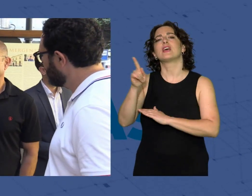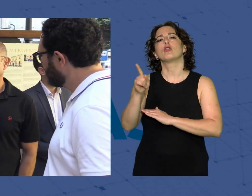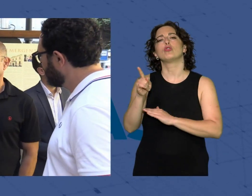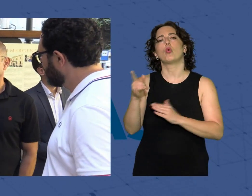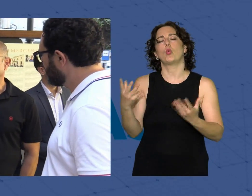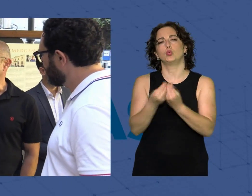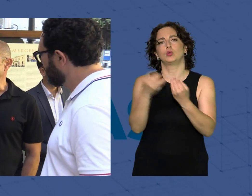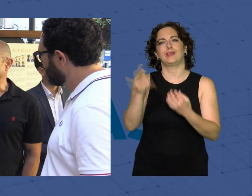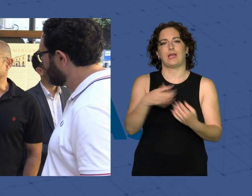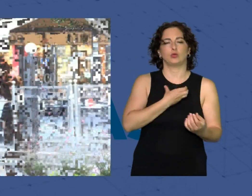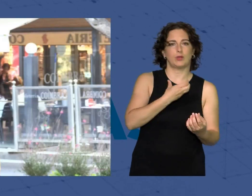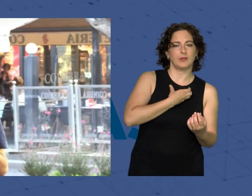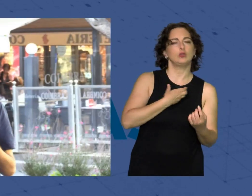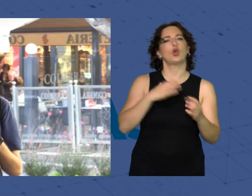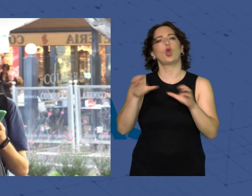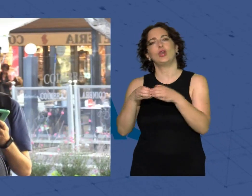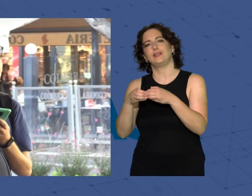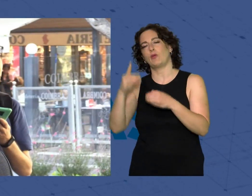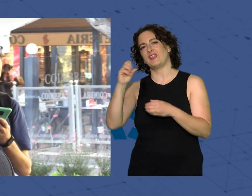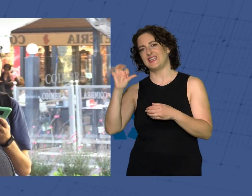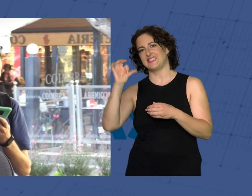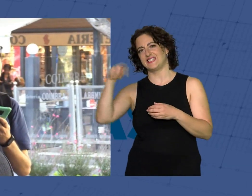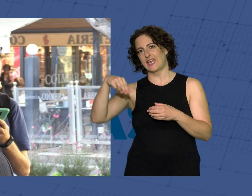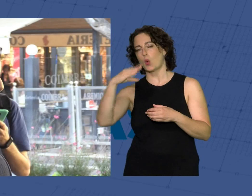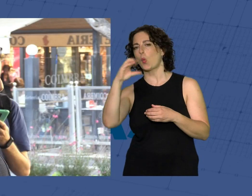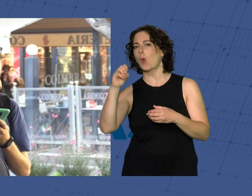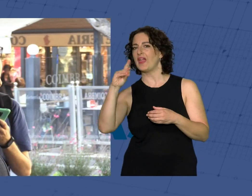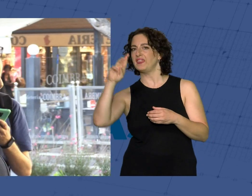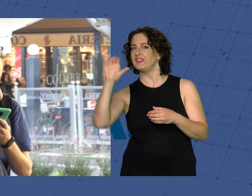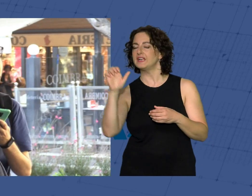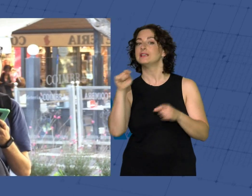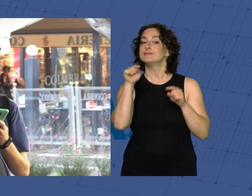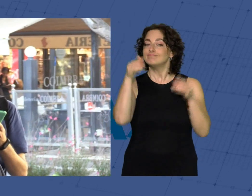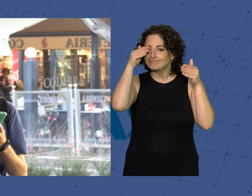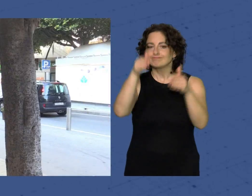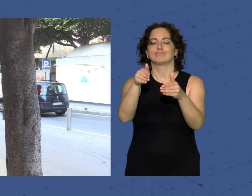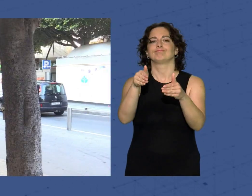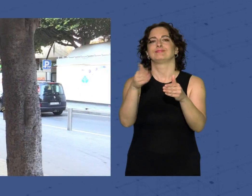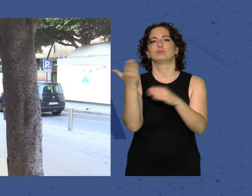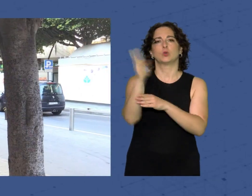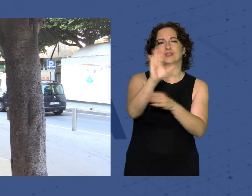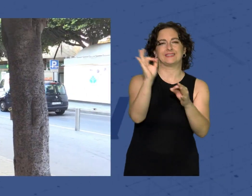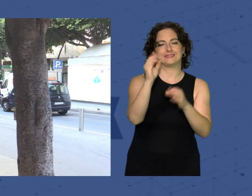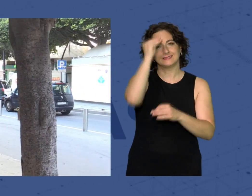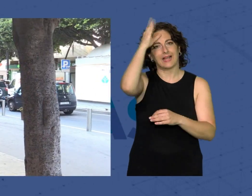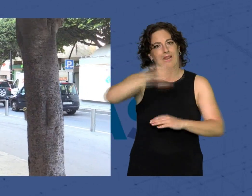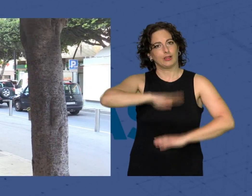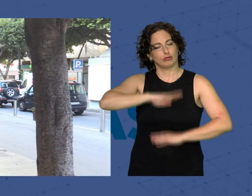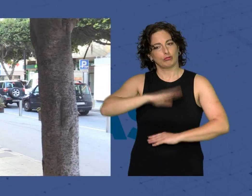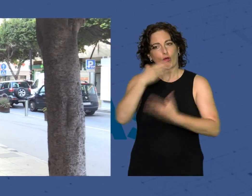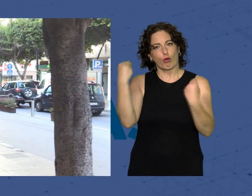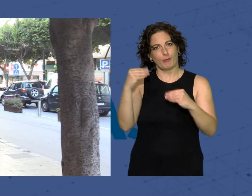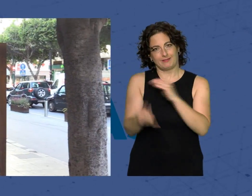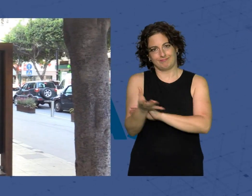conjunta el Ayuntamiento y el colectivo Desencuadre, que pone el acento en esta ocasión en mostrar el talento de los jóvenes creadores